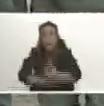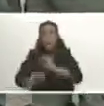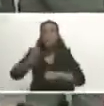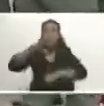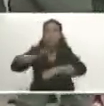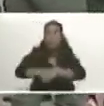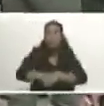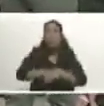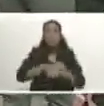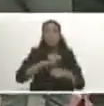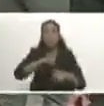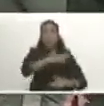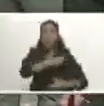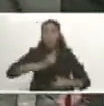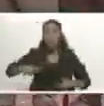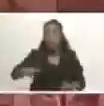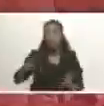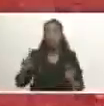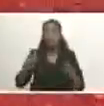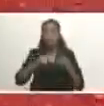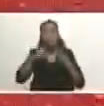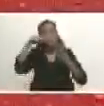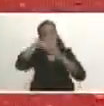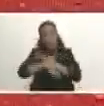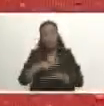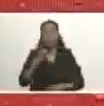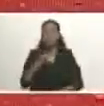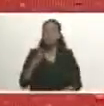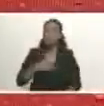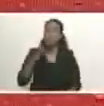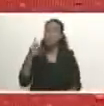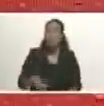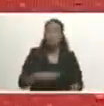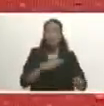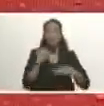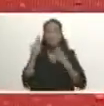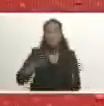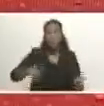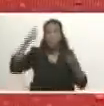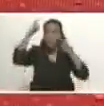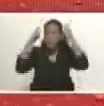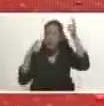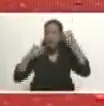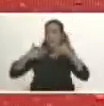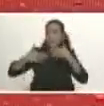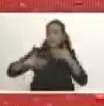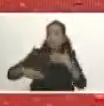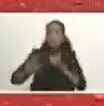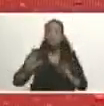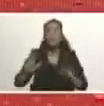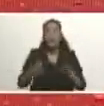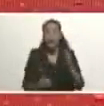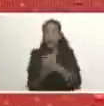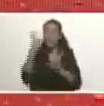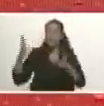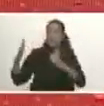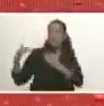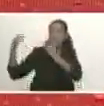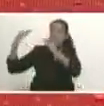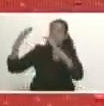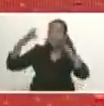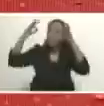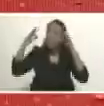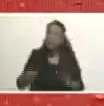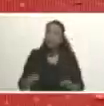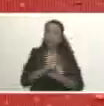delito. En medio de un profundo dolor nacional por la partida física del comandante Chávez, emerge la esperanza y la